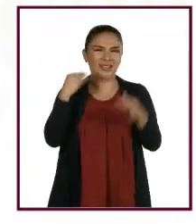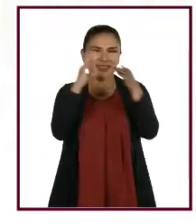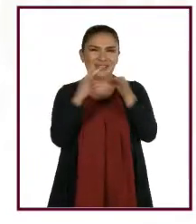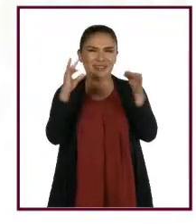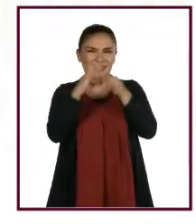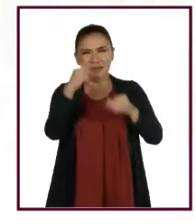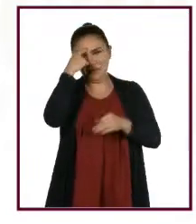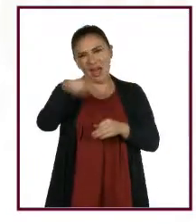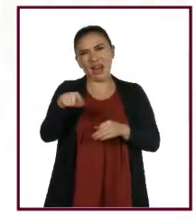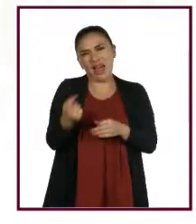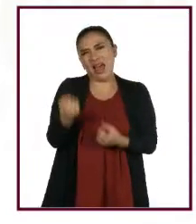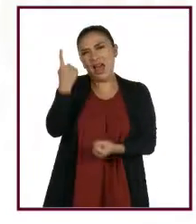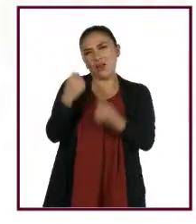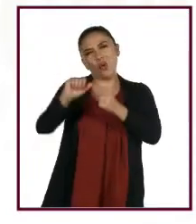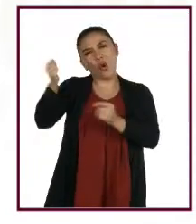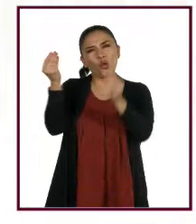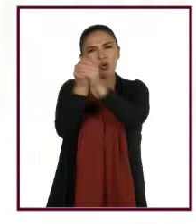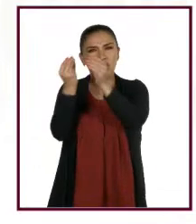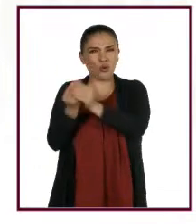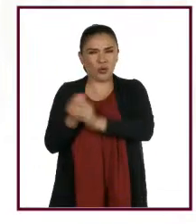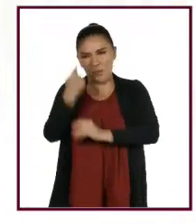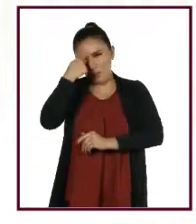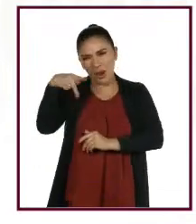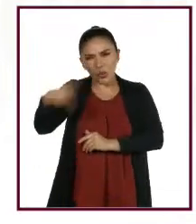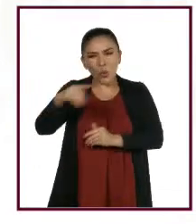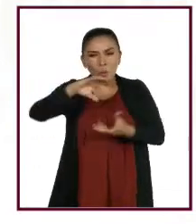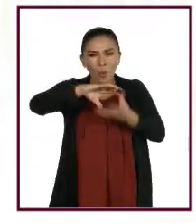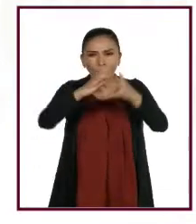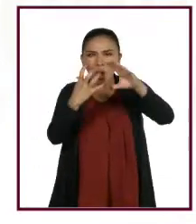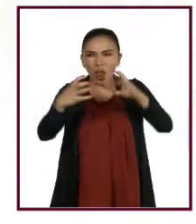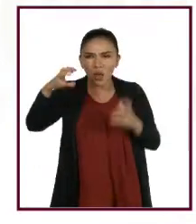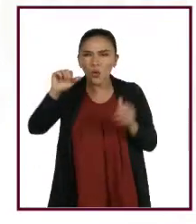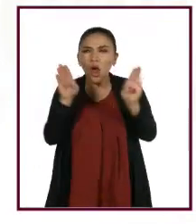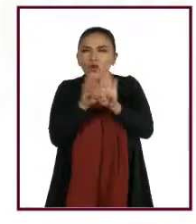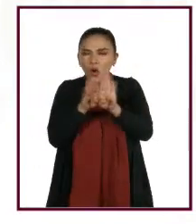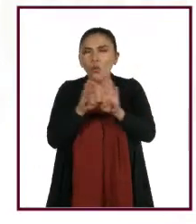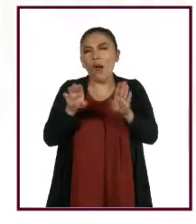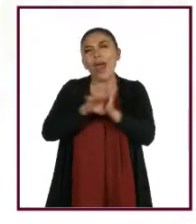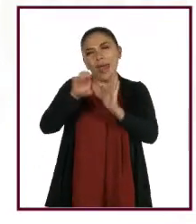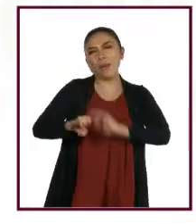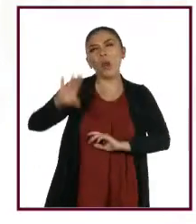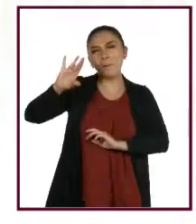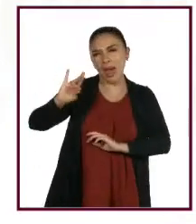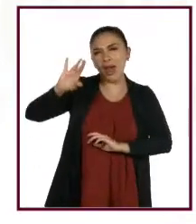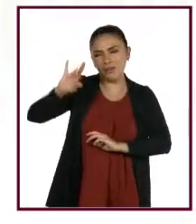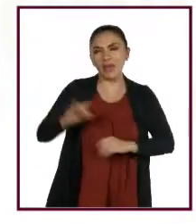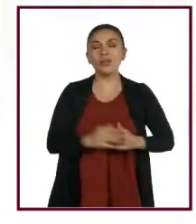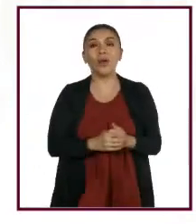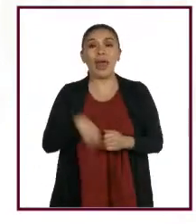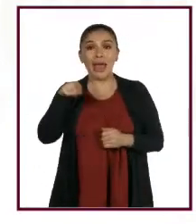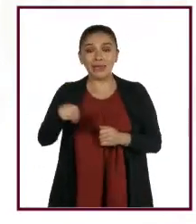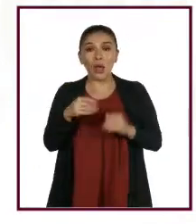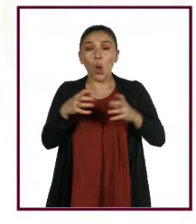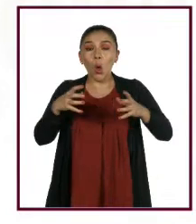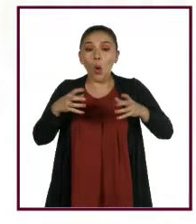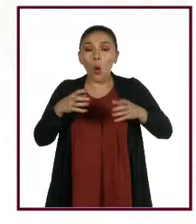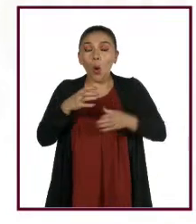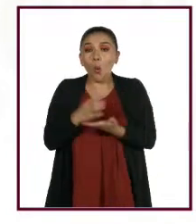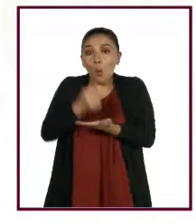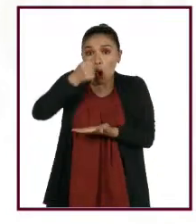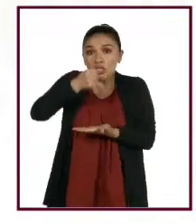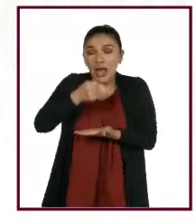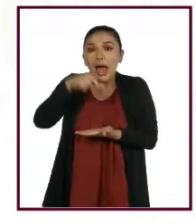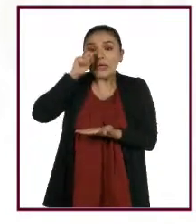respecto a algunos tipos específicos de moléculas o de productos como el pegamento. El bolsazo es inhalar